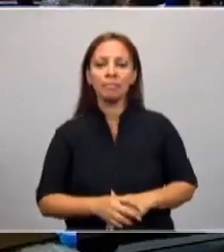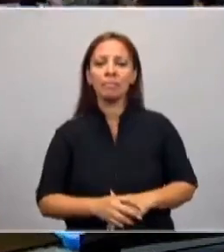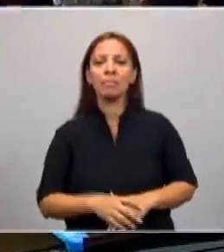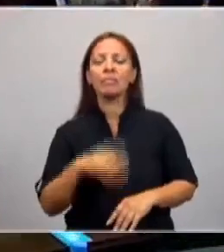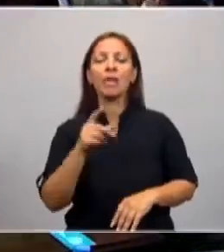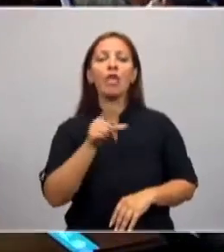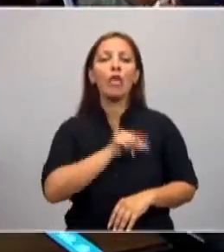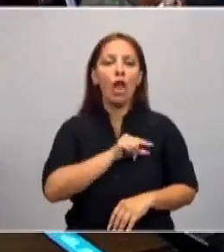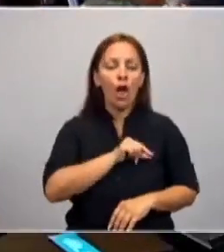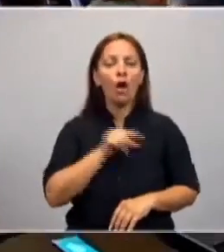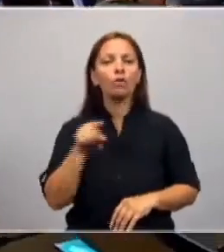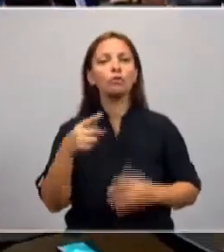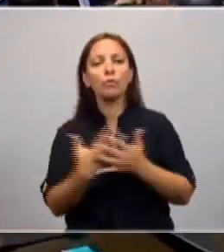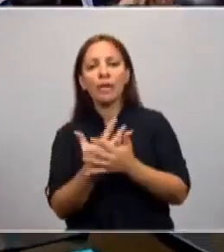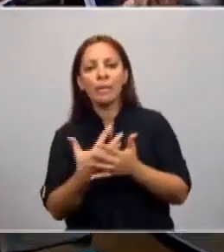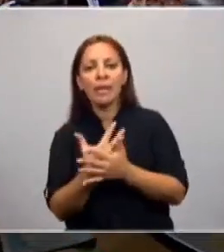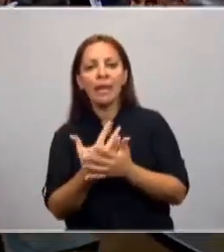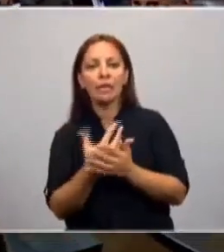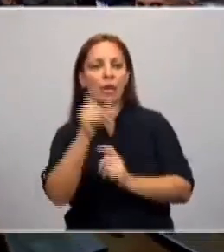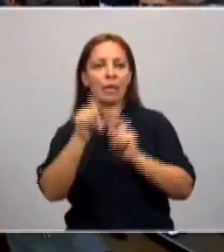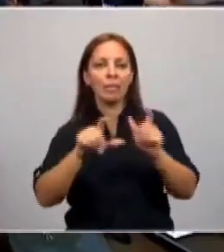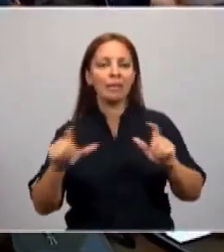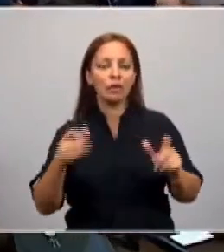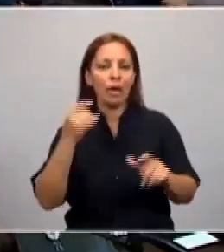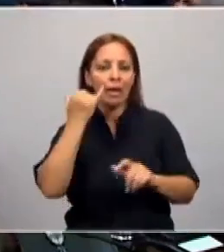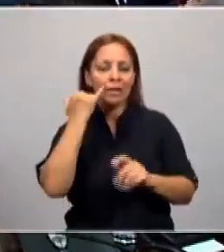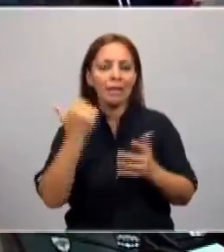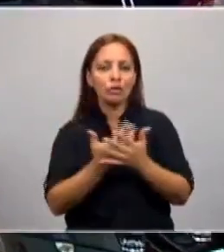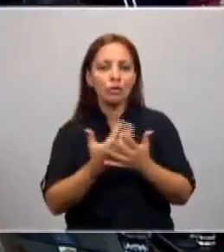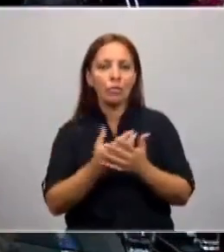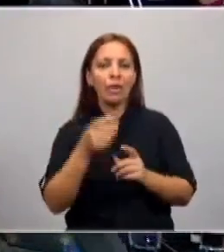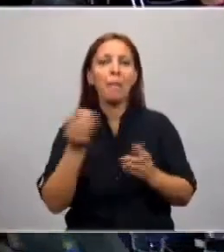el dolor y el sufrimiento de los que ya sufren es